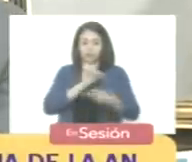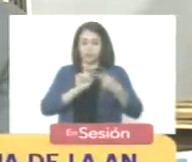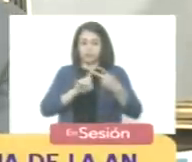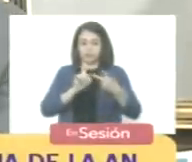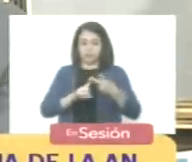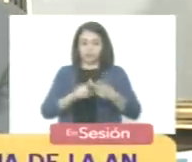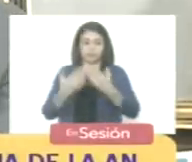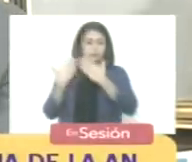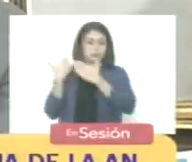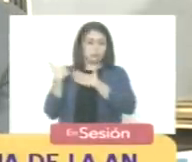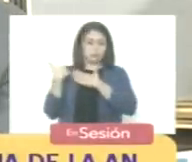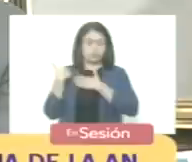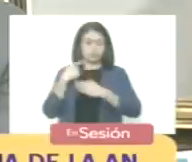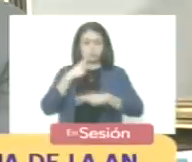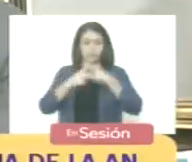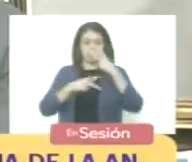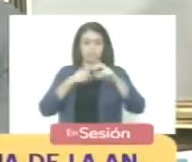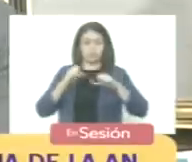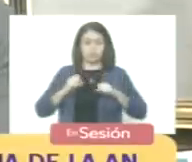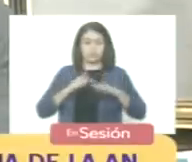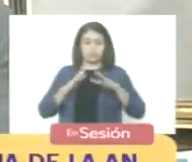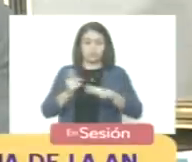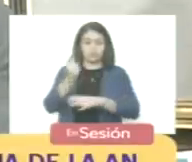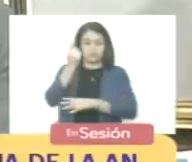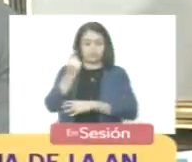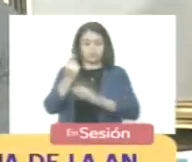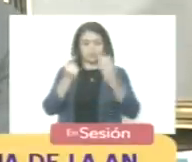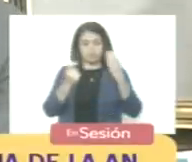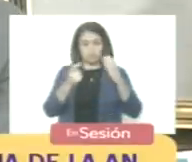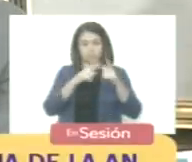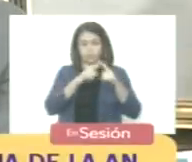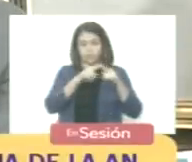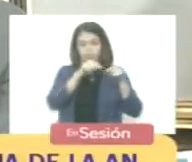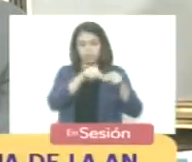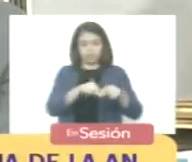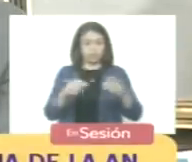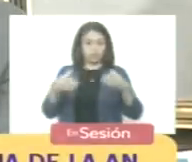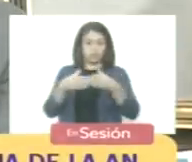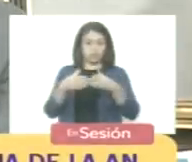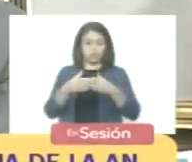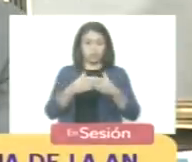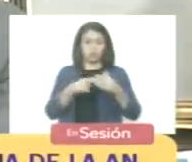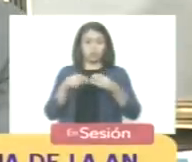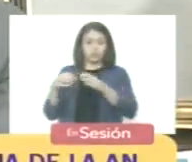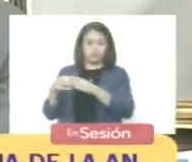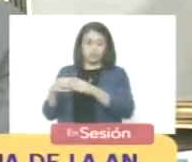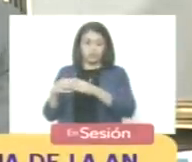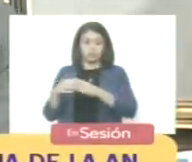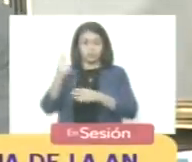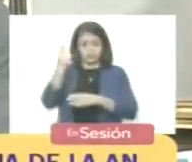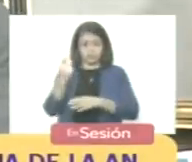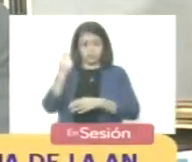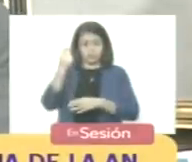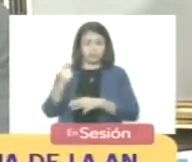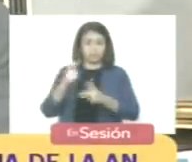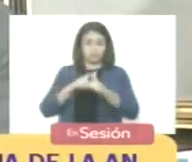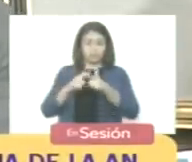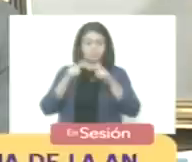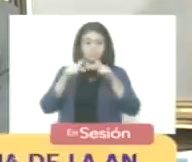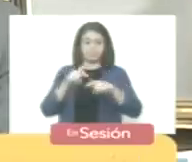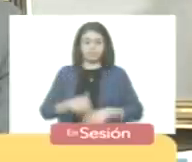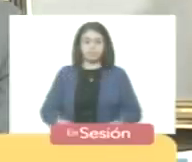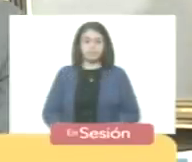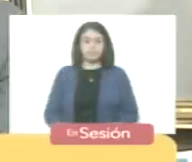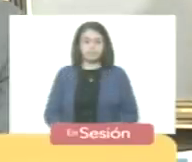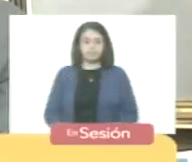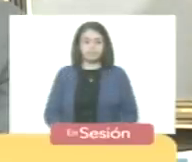es la que se encarga de la política exterior del Parlamento colombiano, en la Cámara Alta, la Cámara del Senado, y